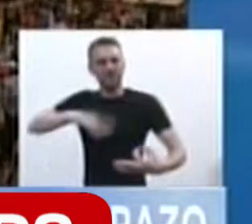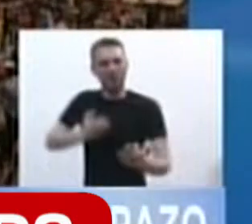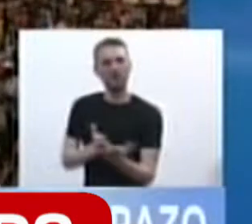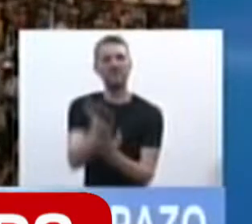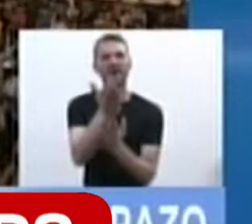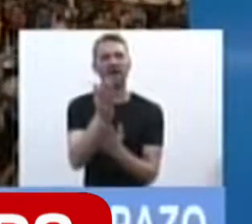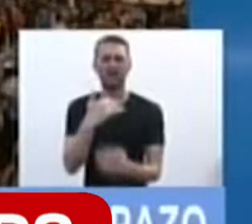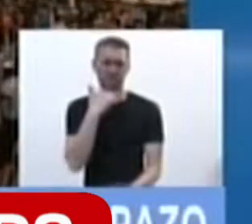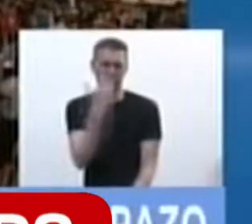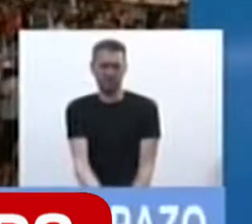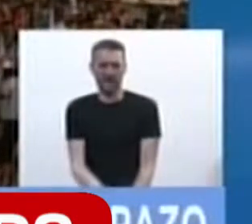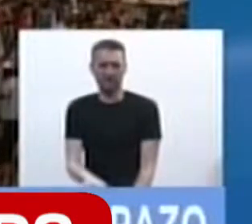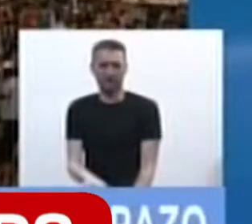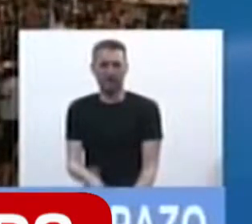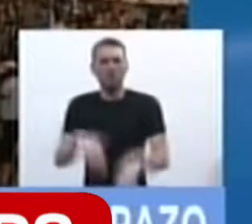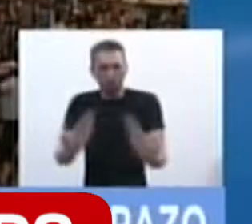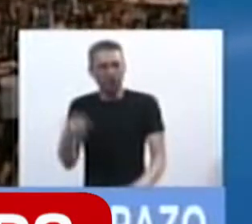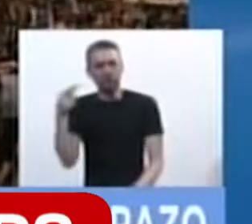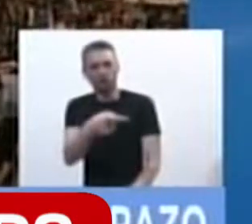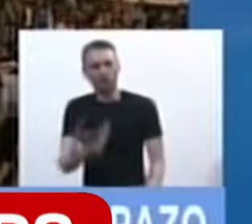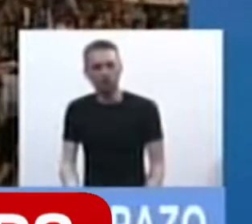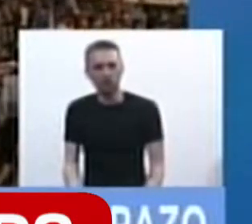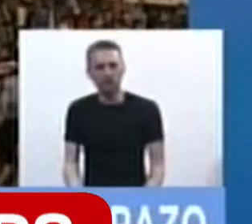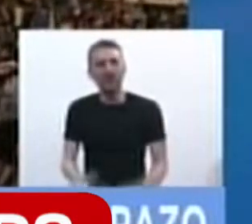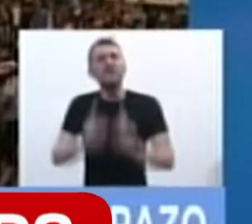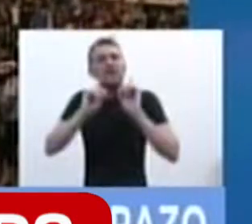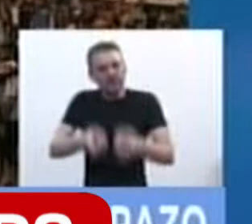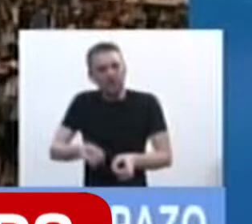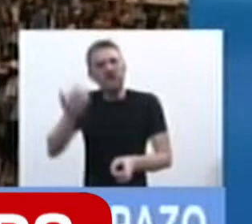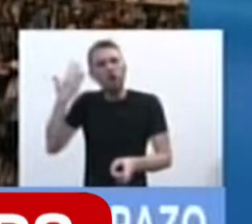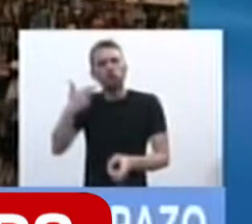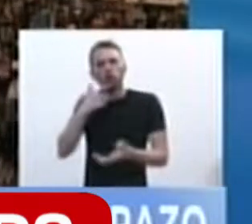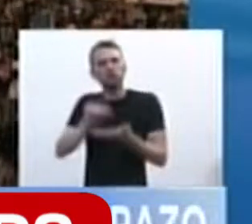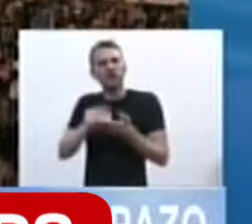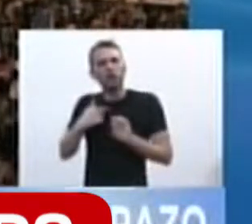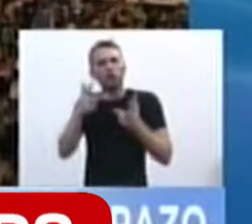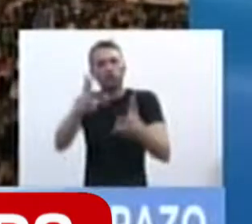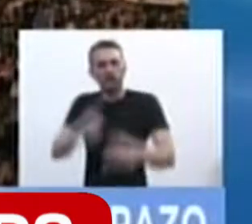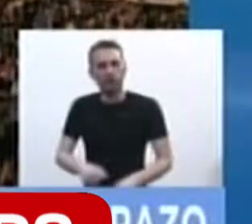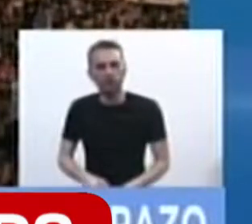trayectoria. Decía, alguien también manifestó,